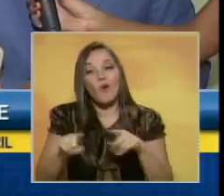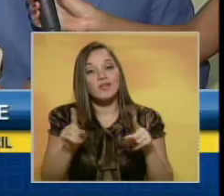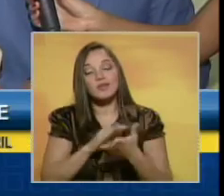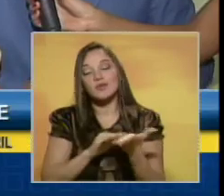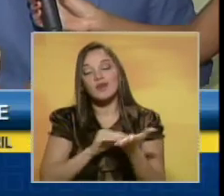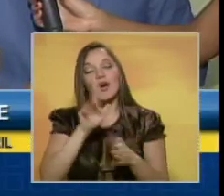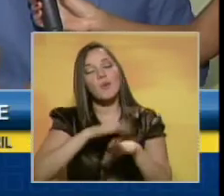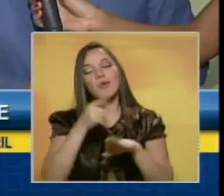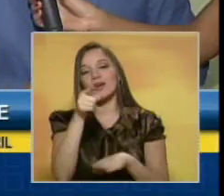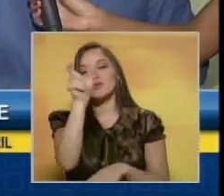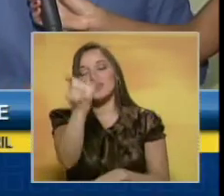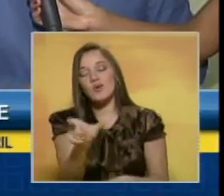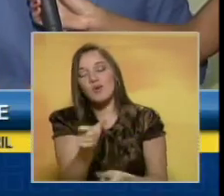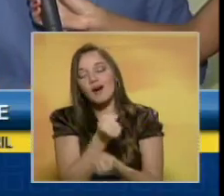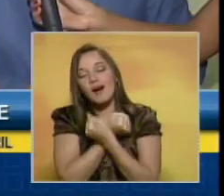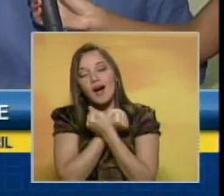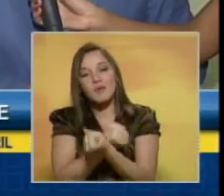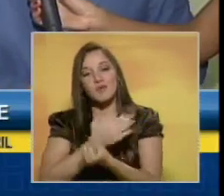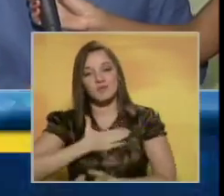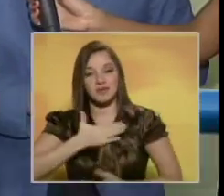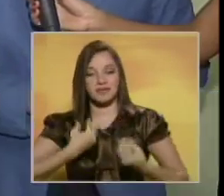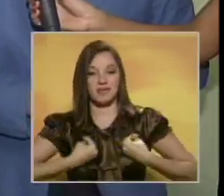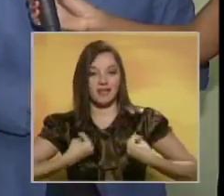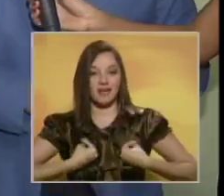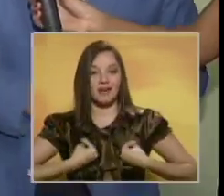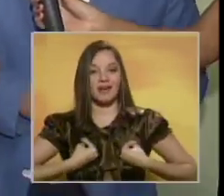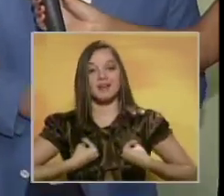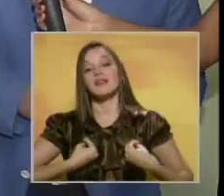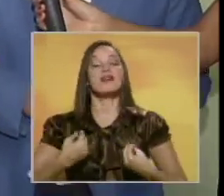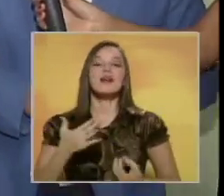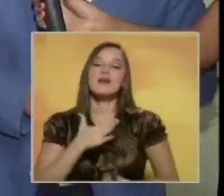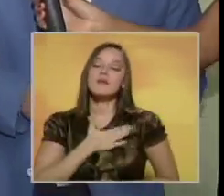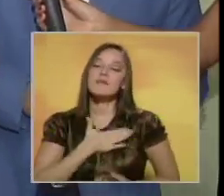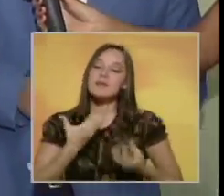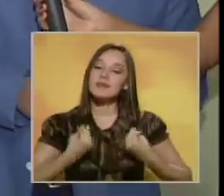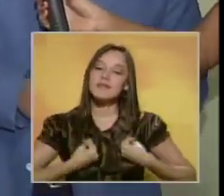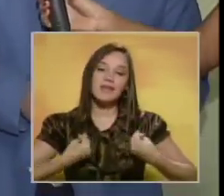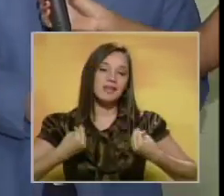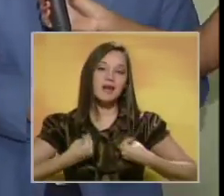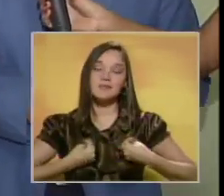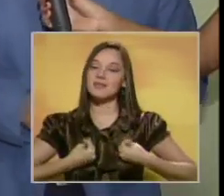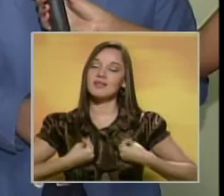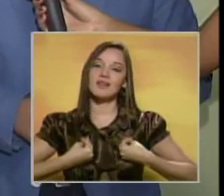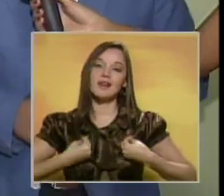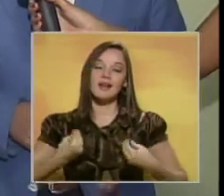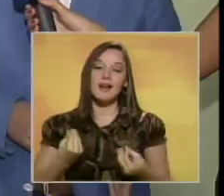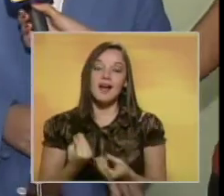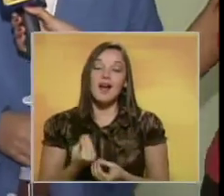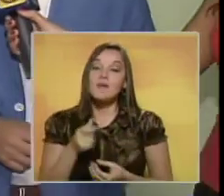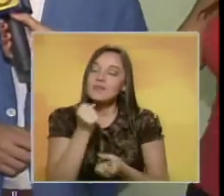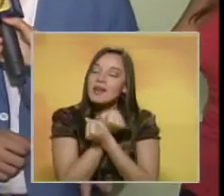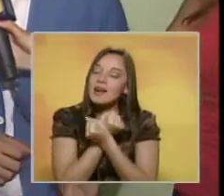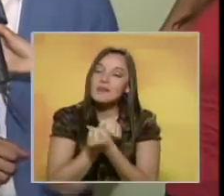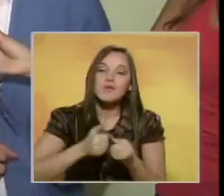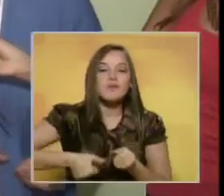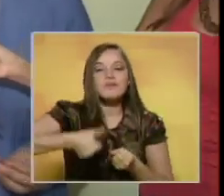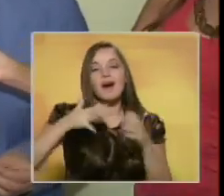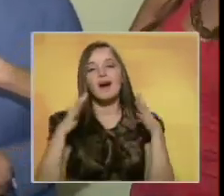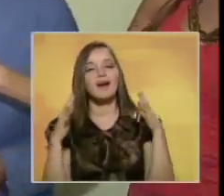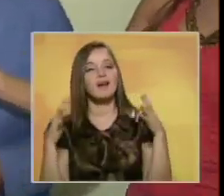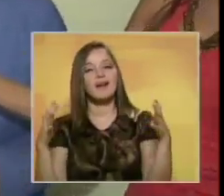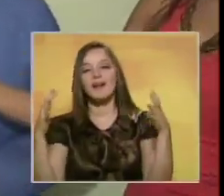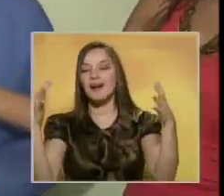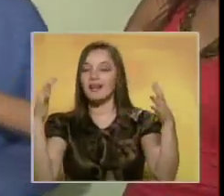tú eres el gran amor de mi vida. Mi vida, mi vida, mi vida, el amor más grande